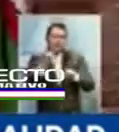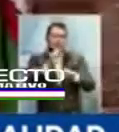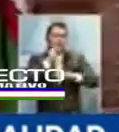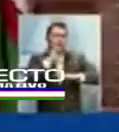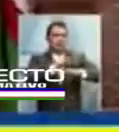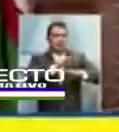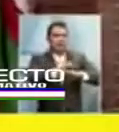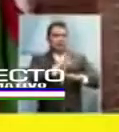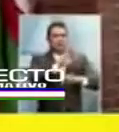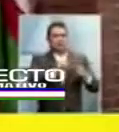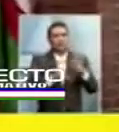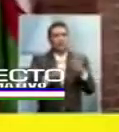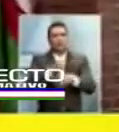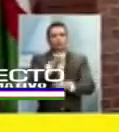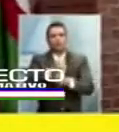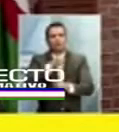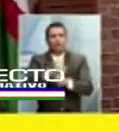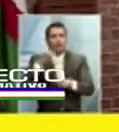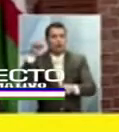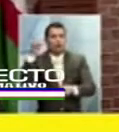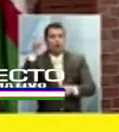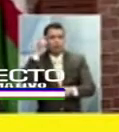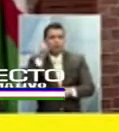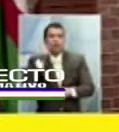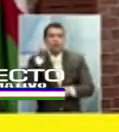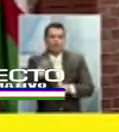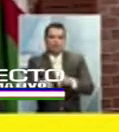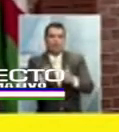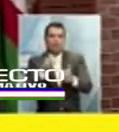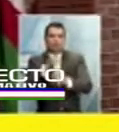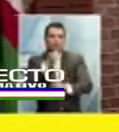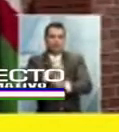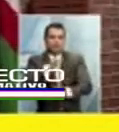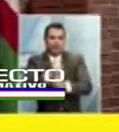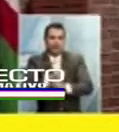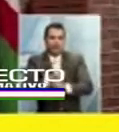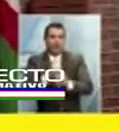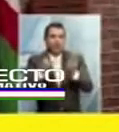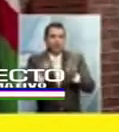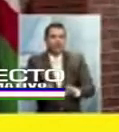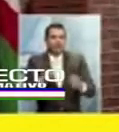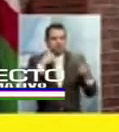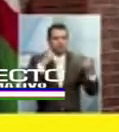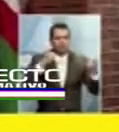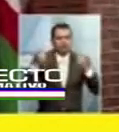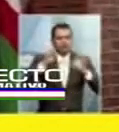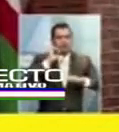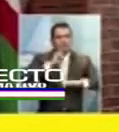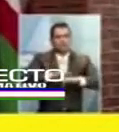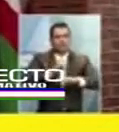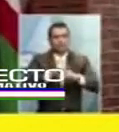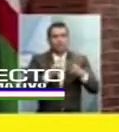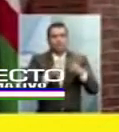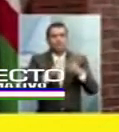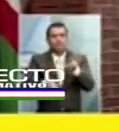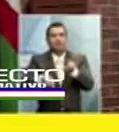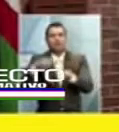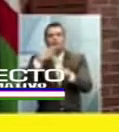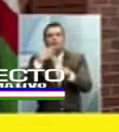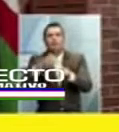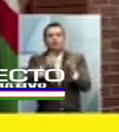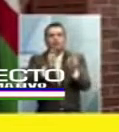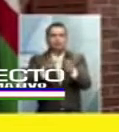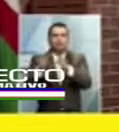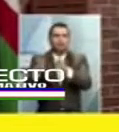seguridad, servidores públicos que tienen actividades relacionadas con el tema de la seguridad ciudadana, y permisos especiales que se